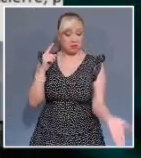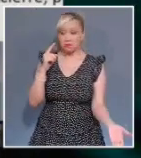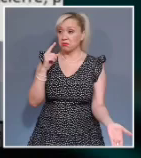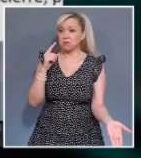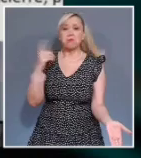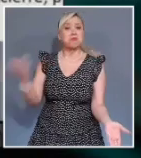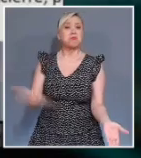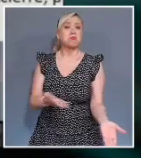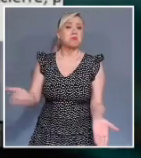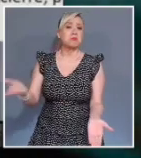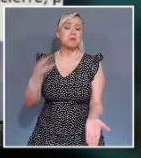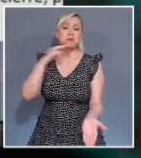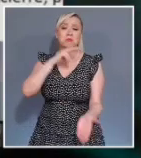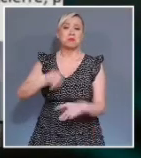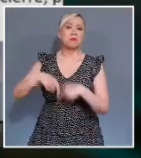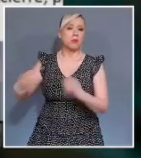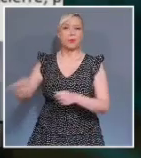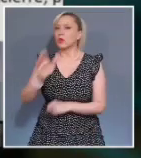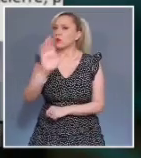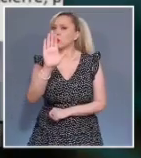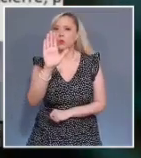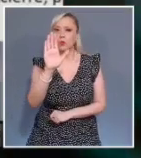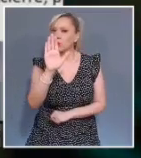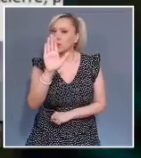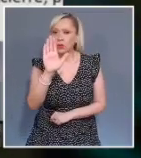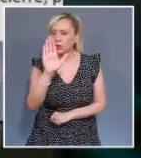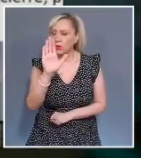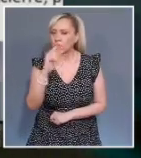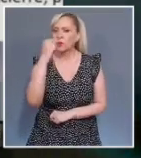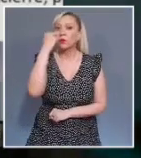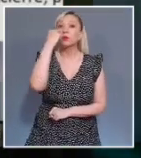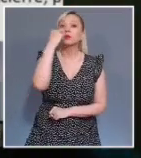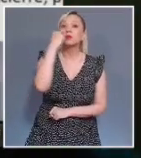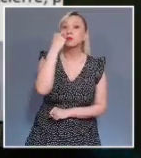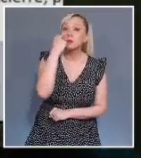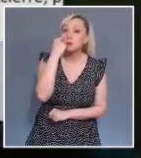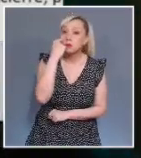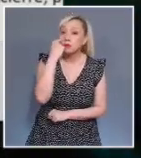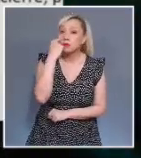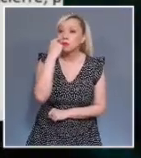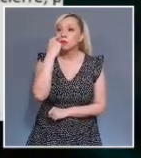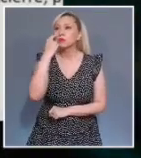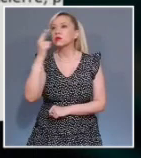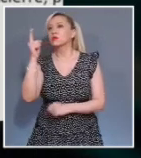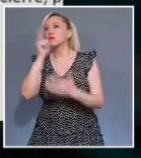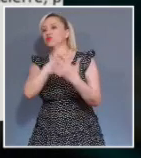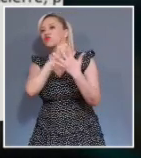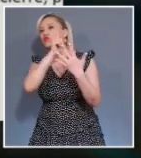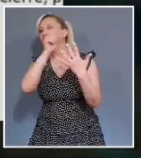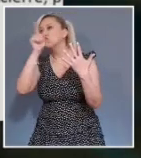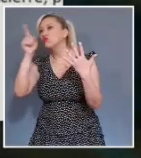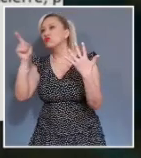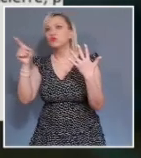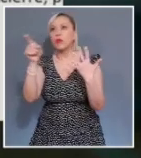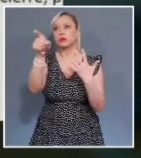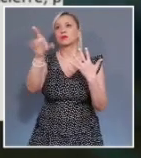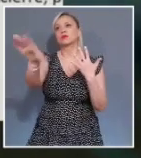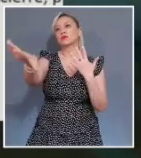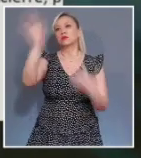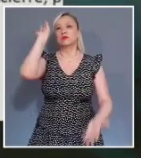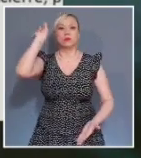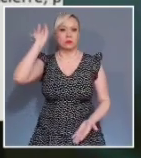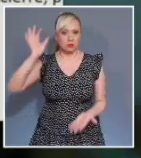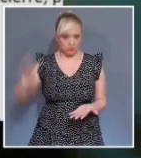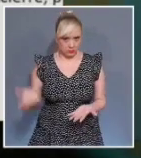a un proceso de concurso público luego de la exploración por parte del